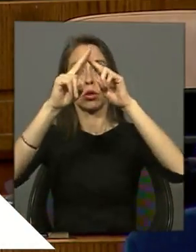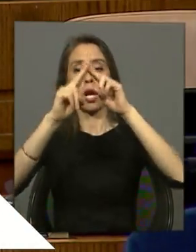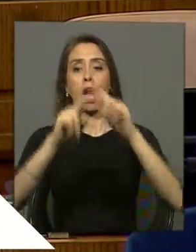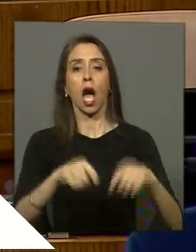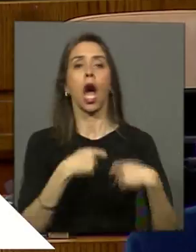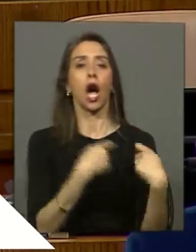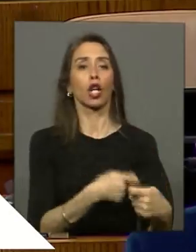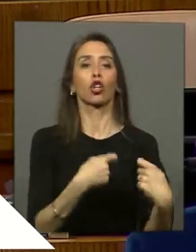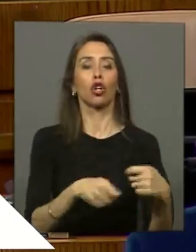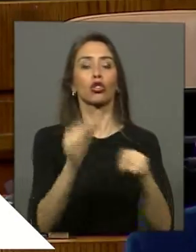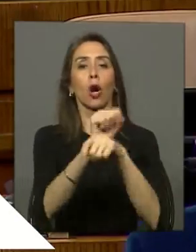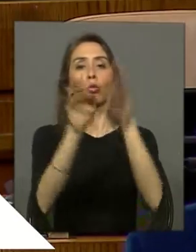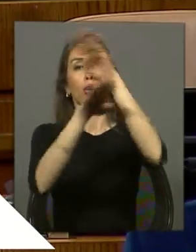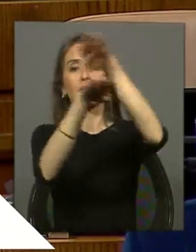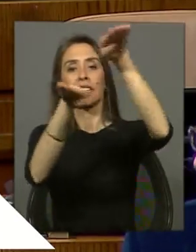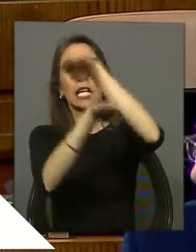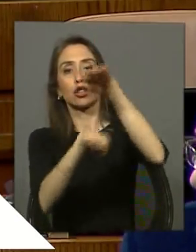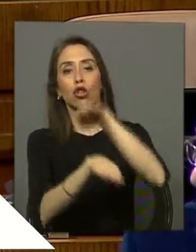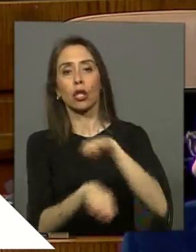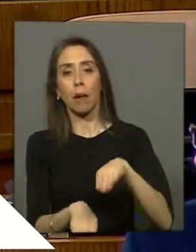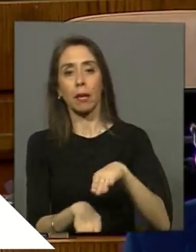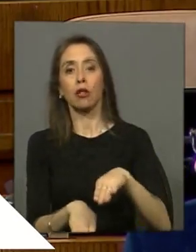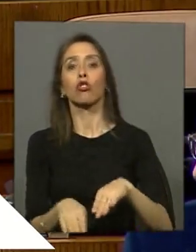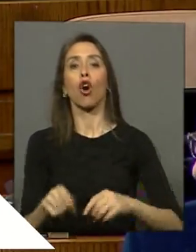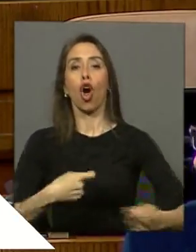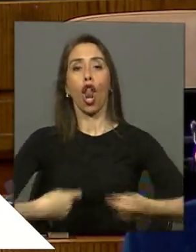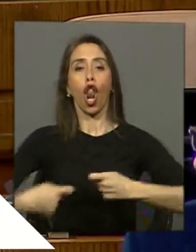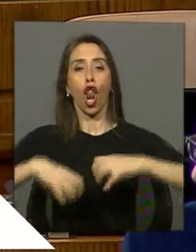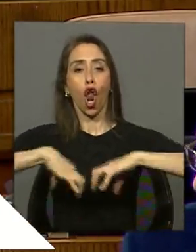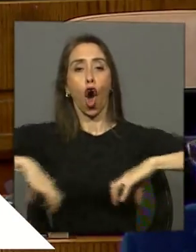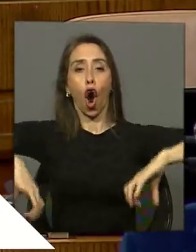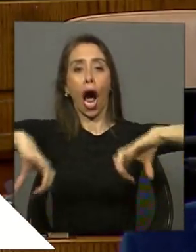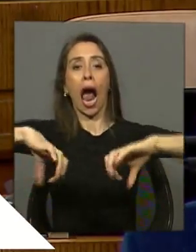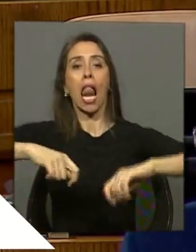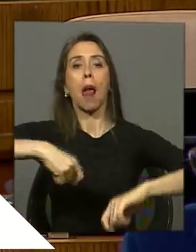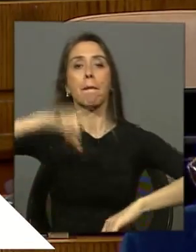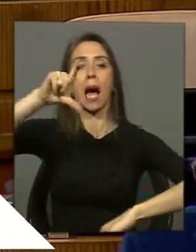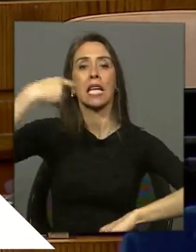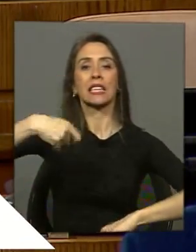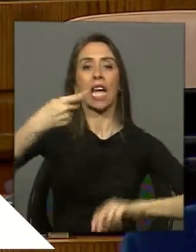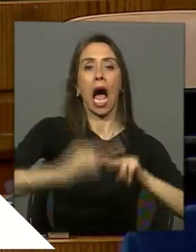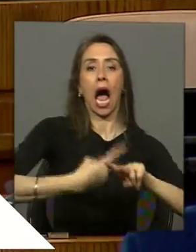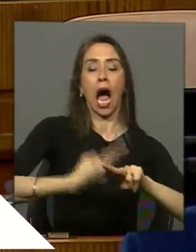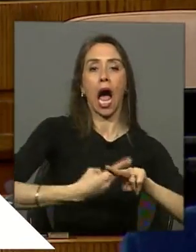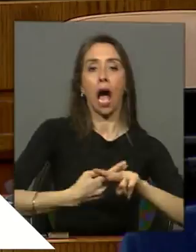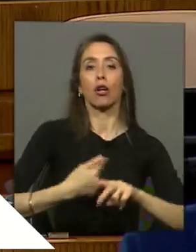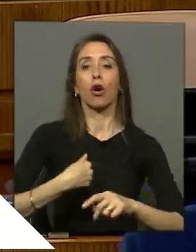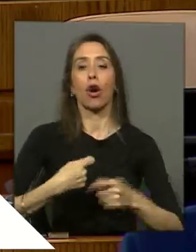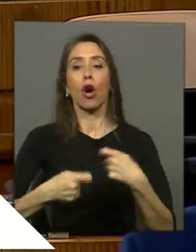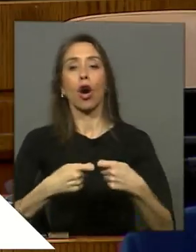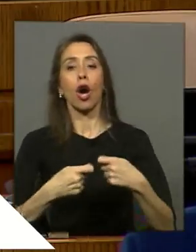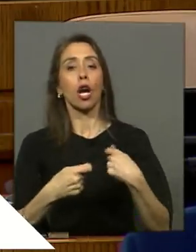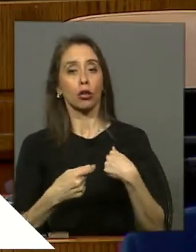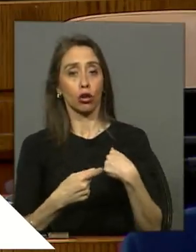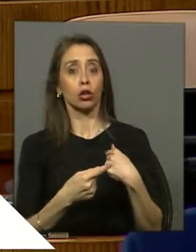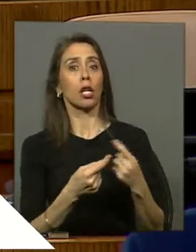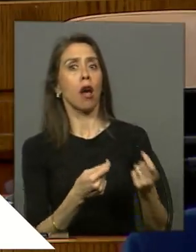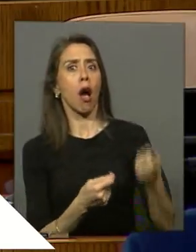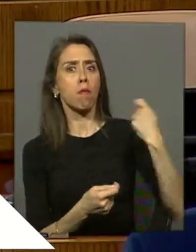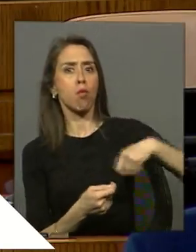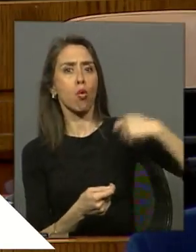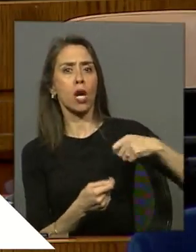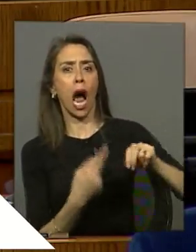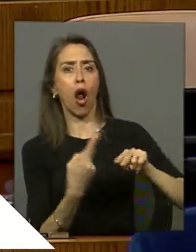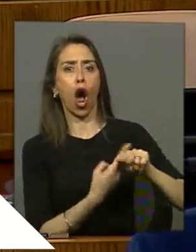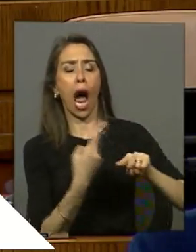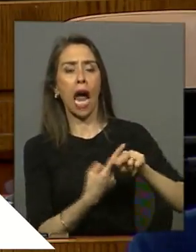ese costo y para eso va a tener que aumentar los arriendos a los locatarios y los locatarios para poder estar en ese local van a tener que cobrar un poco más caro entonces esto de